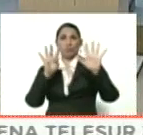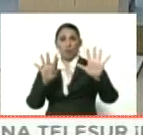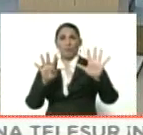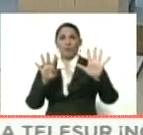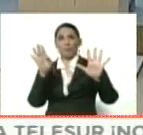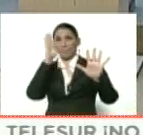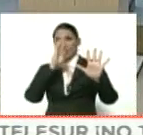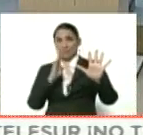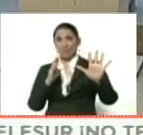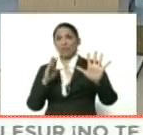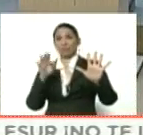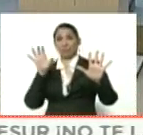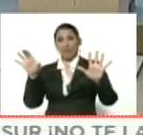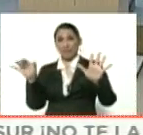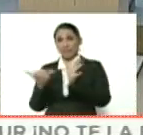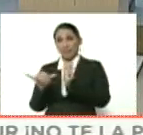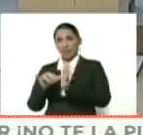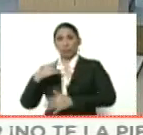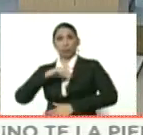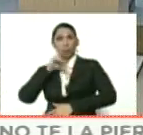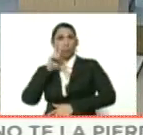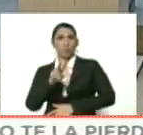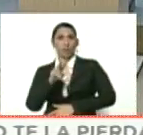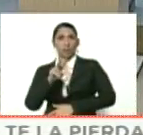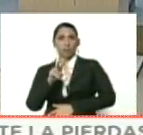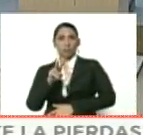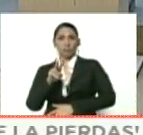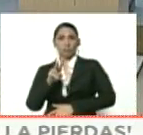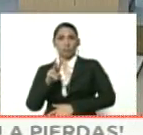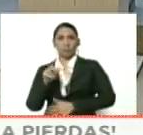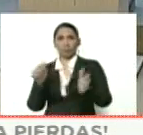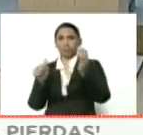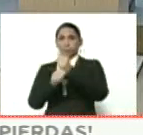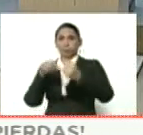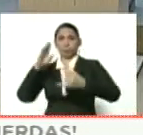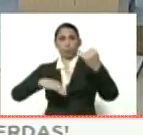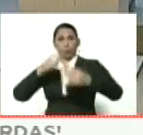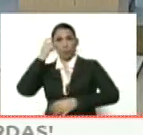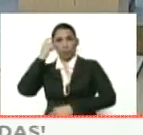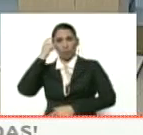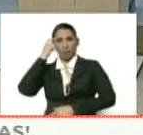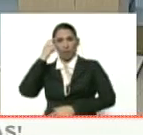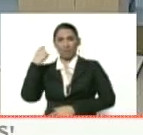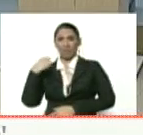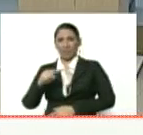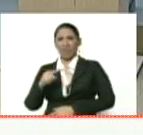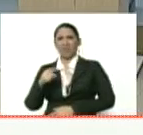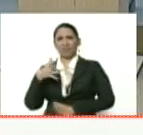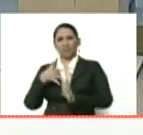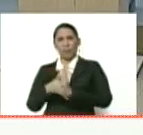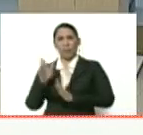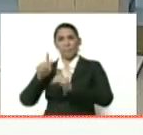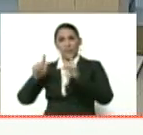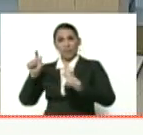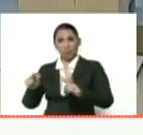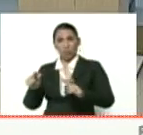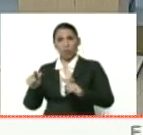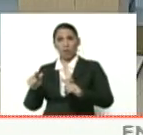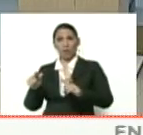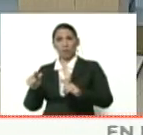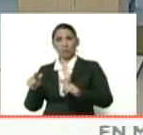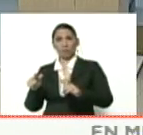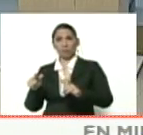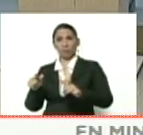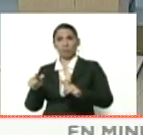y lo que nosotros estamos viendo en los casos detectados en los últimos días tiene que ver con personas procedentes,